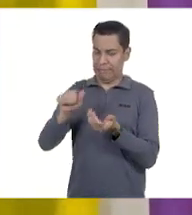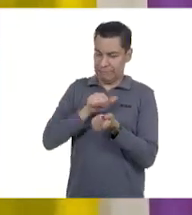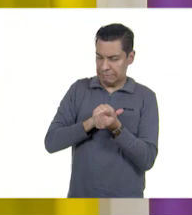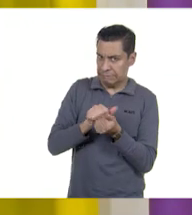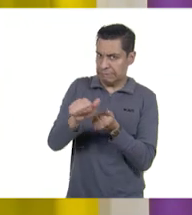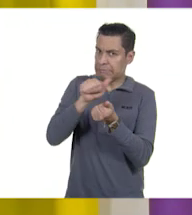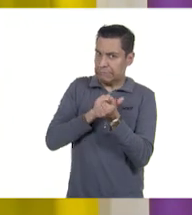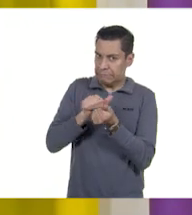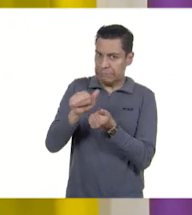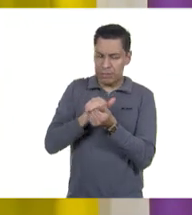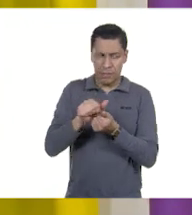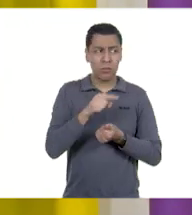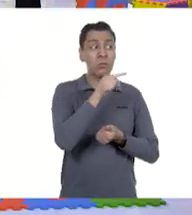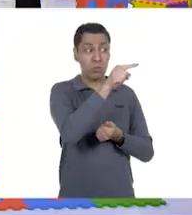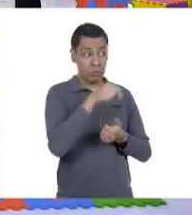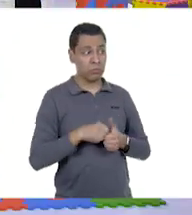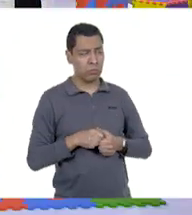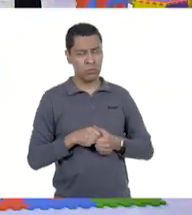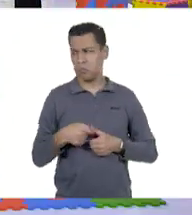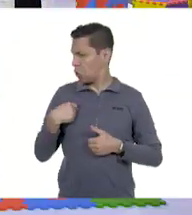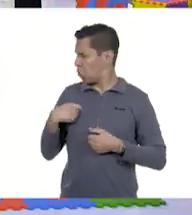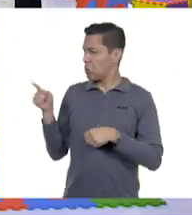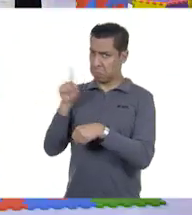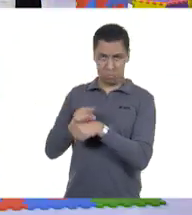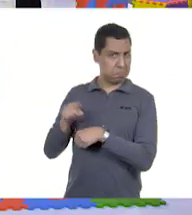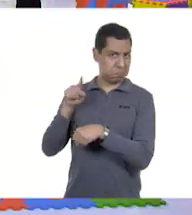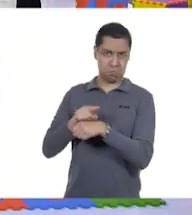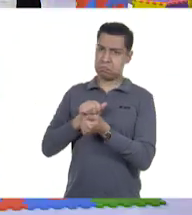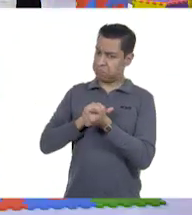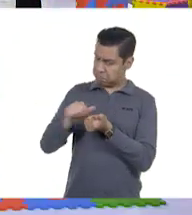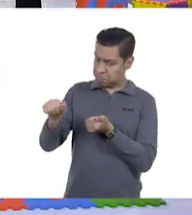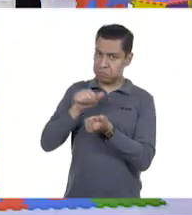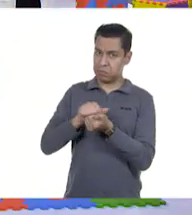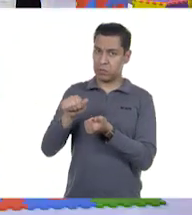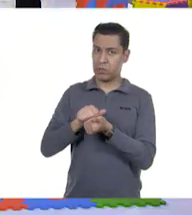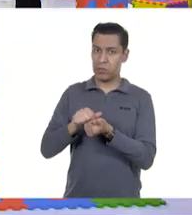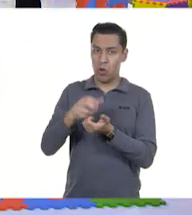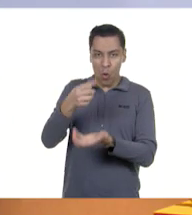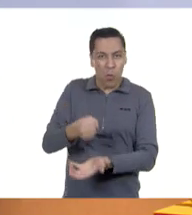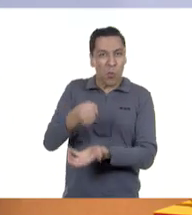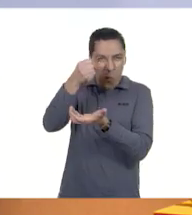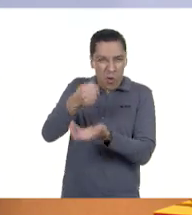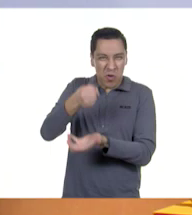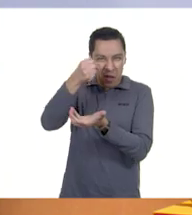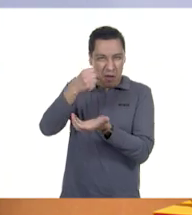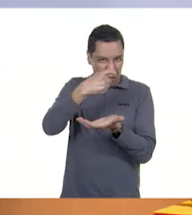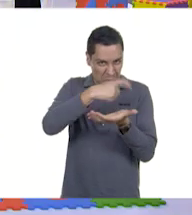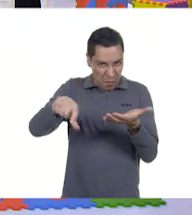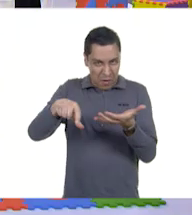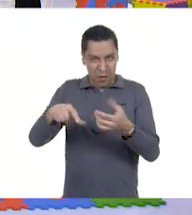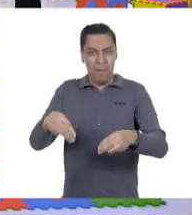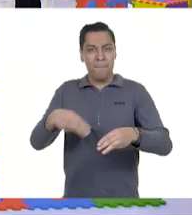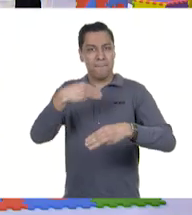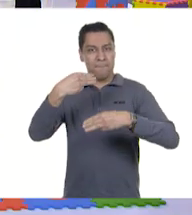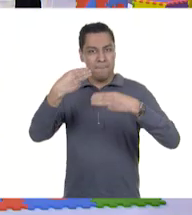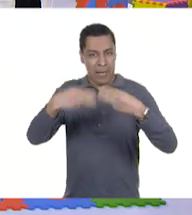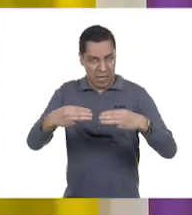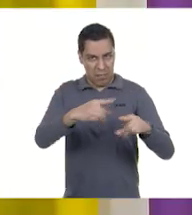muy bien. ¿Tú lo haces? Todas las veces. Y también las bolsas del súper. Sí, ahorita que